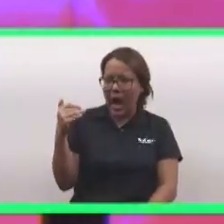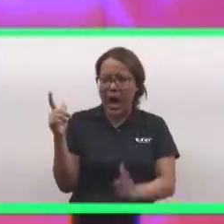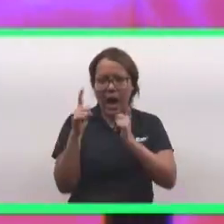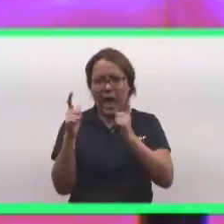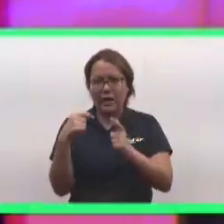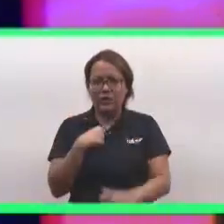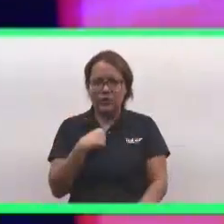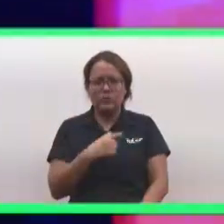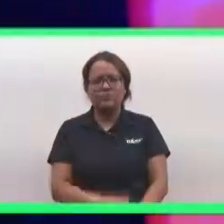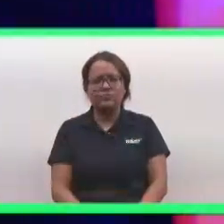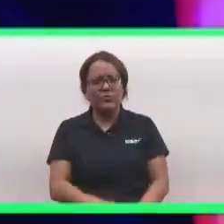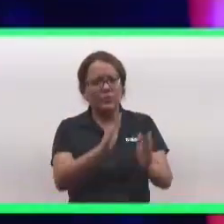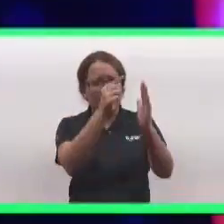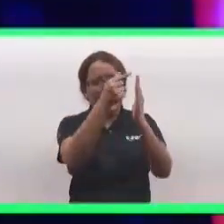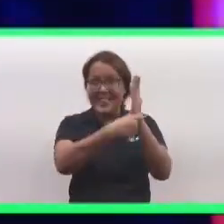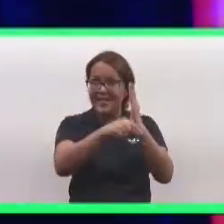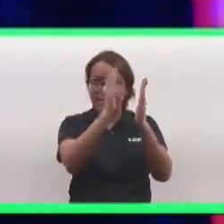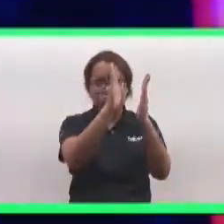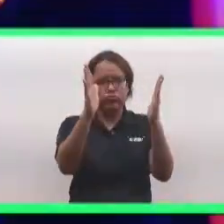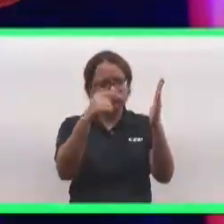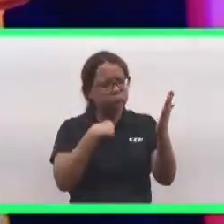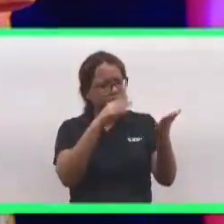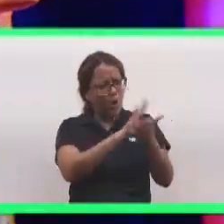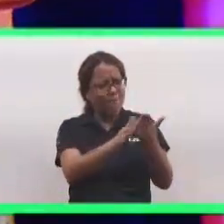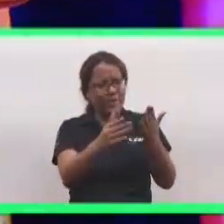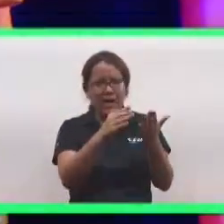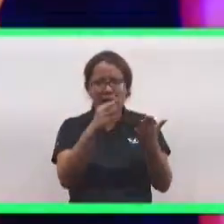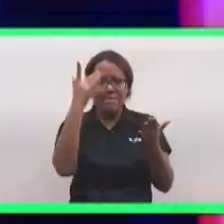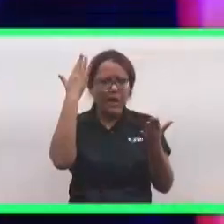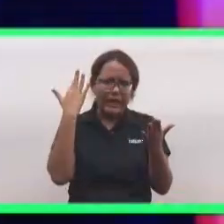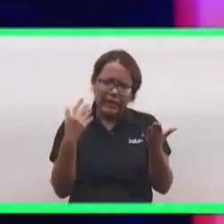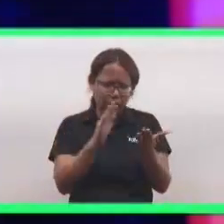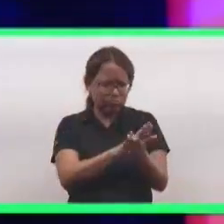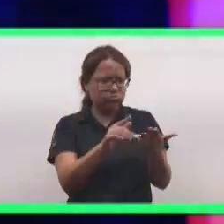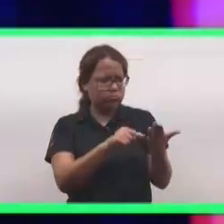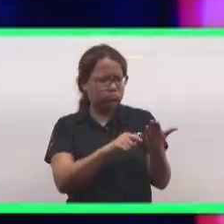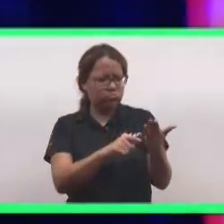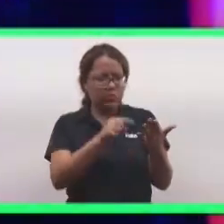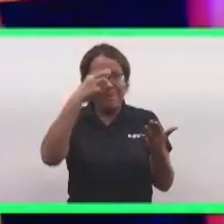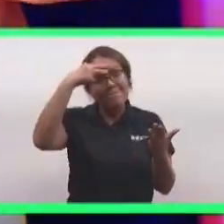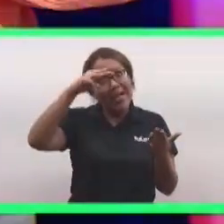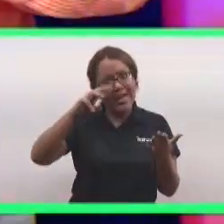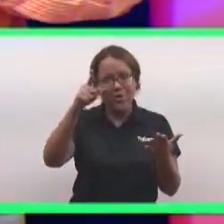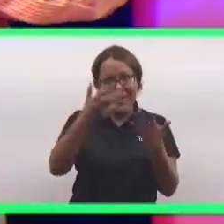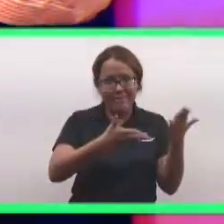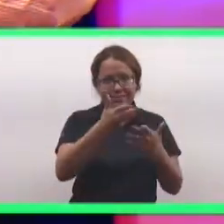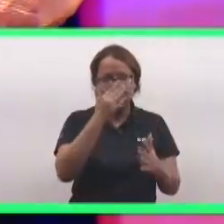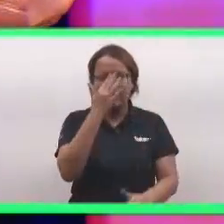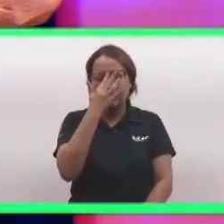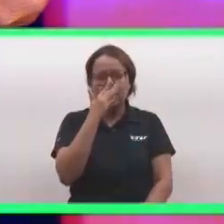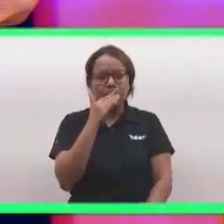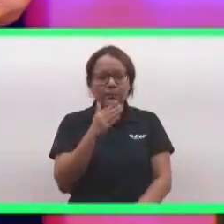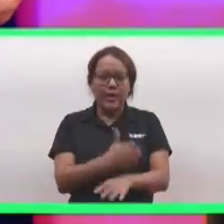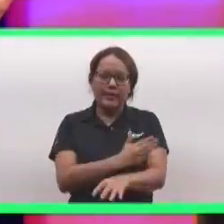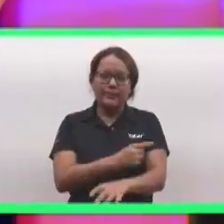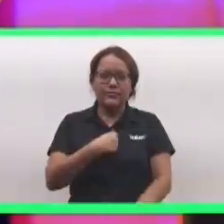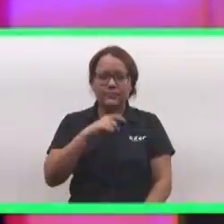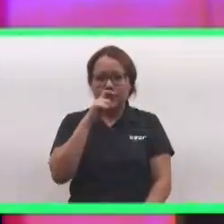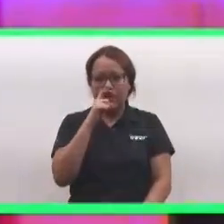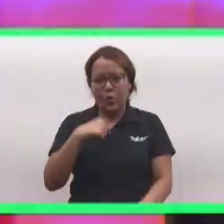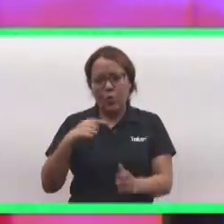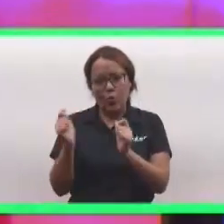Arnold Schwarzenegger. Era un librón así, no sé si se acuerda, pastor, amarillo. En México lo fui a encontrar. Estaba con mi papá.